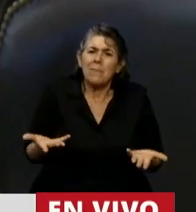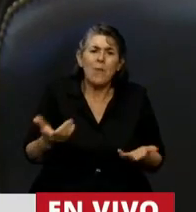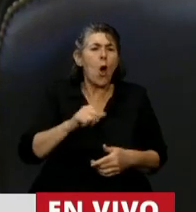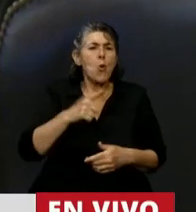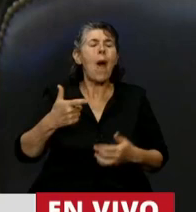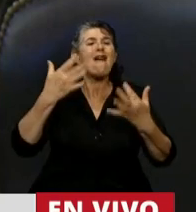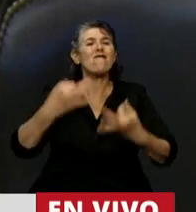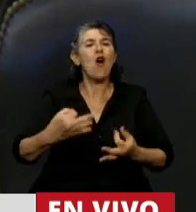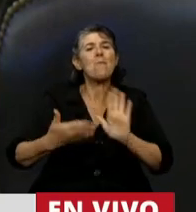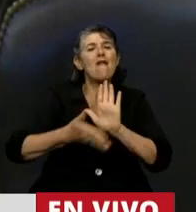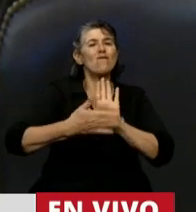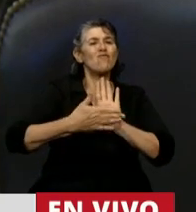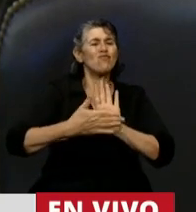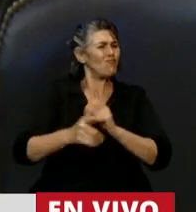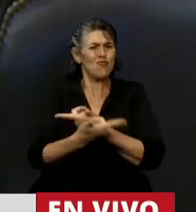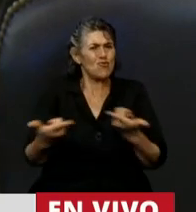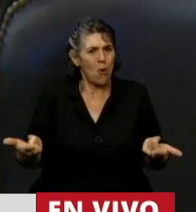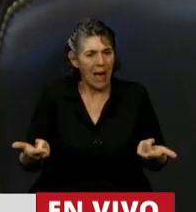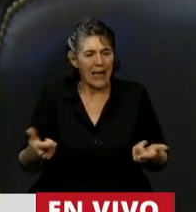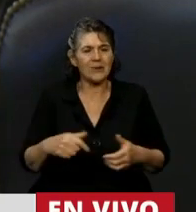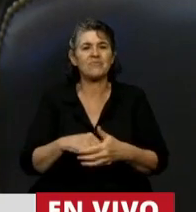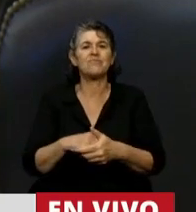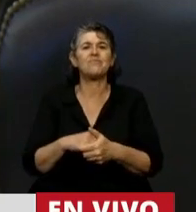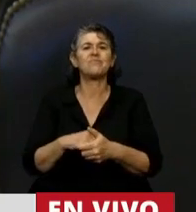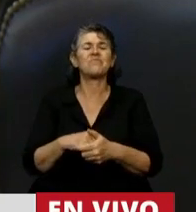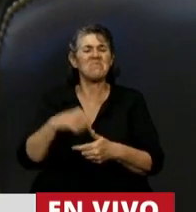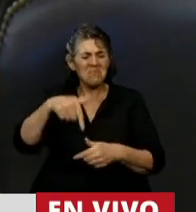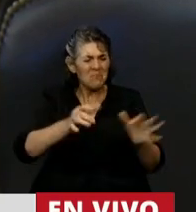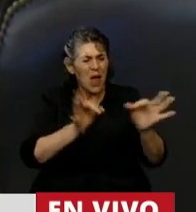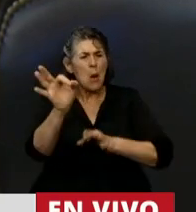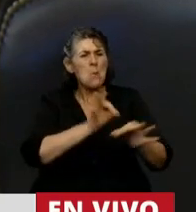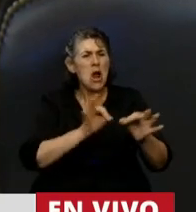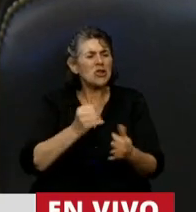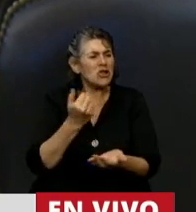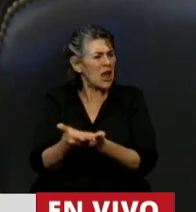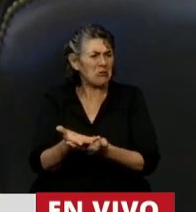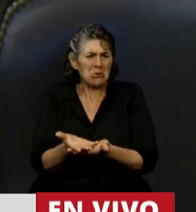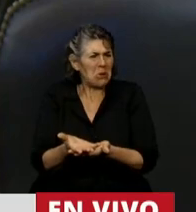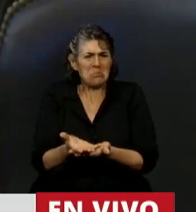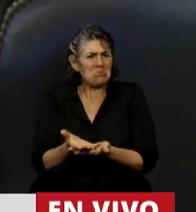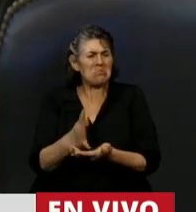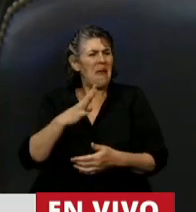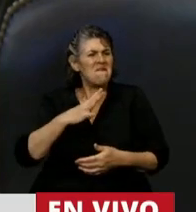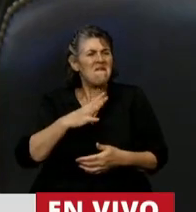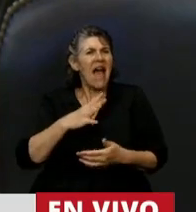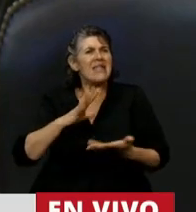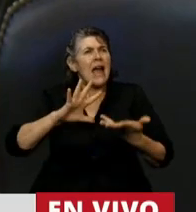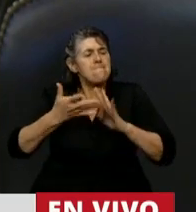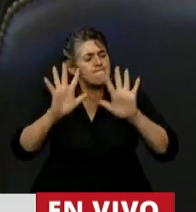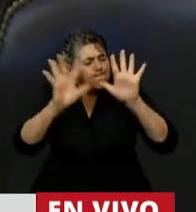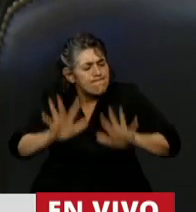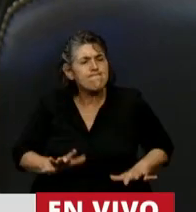consistentes. Quiero decirles que el proyecto presentado no refleja la madurez necesaria, muy por el